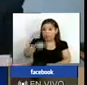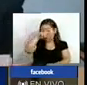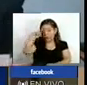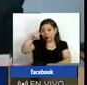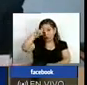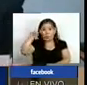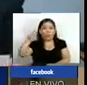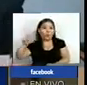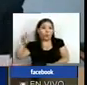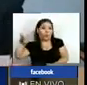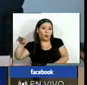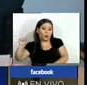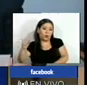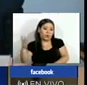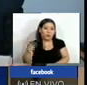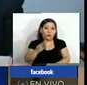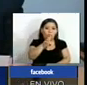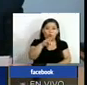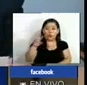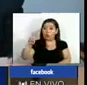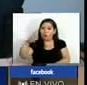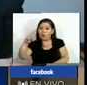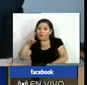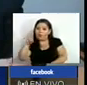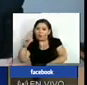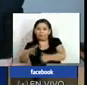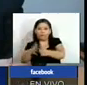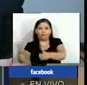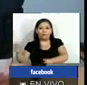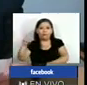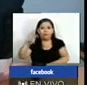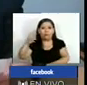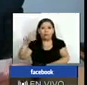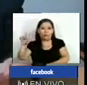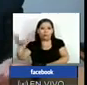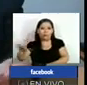general, es decir, entre 2012 y 2015.